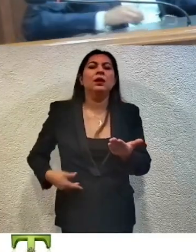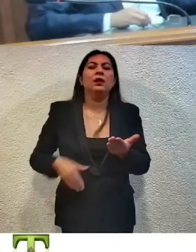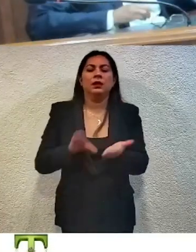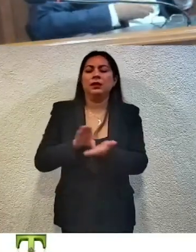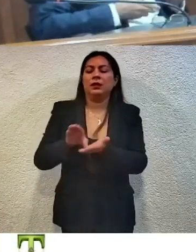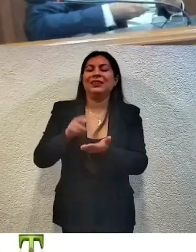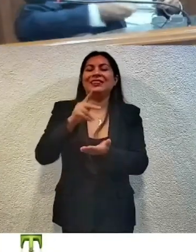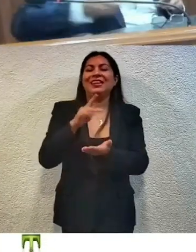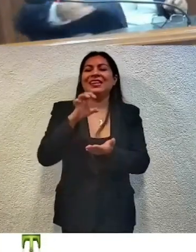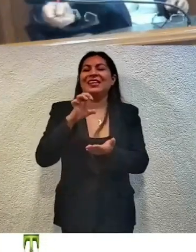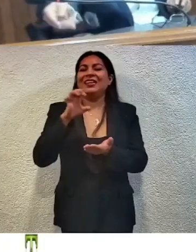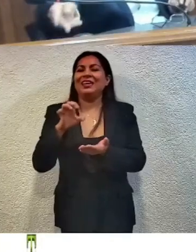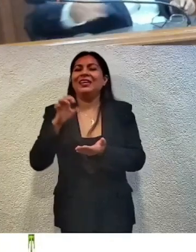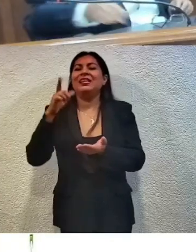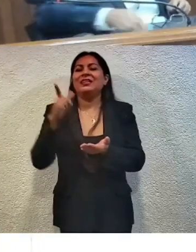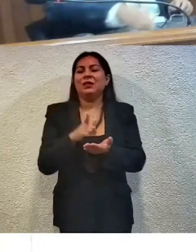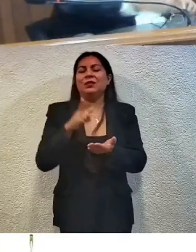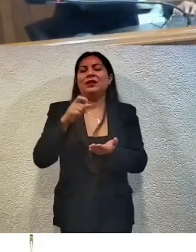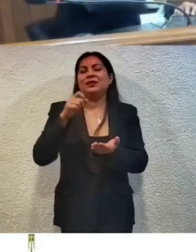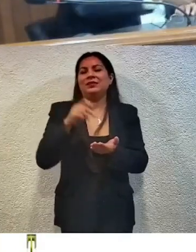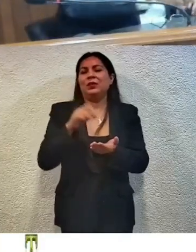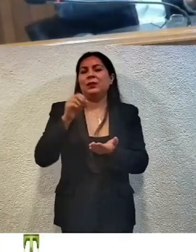expediente